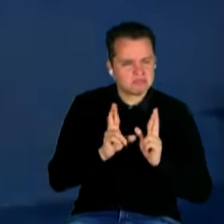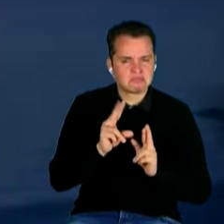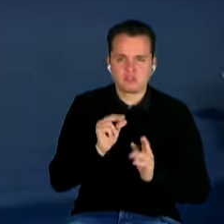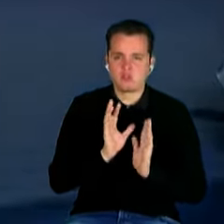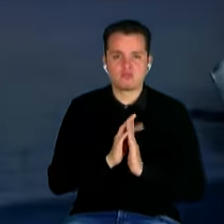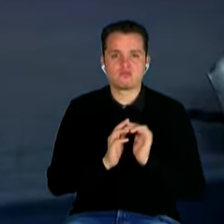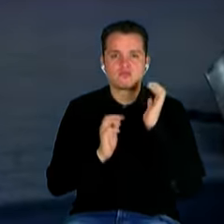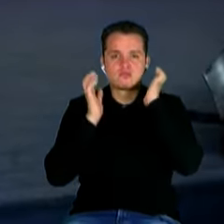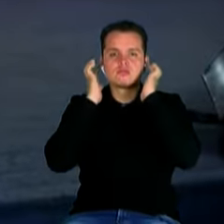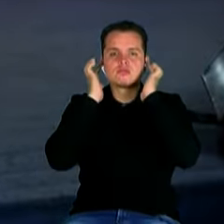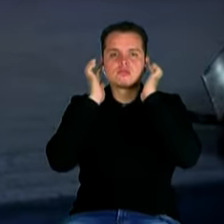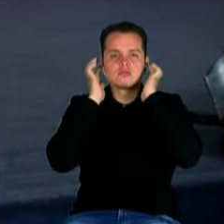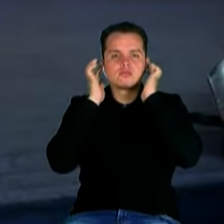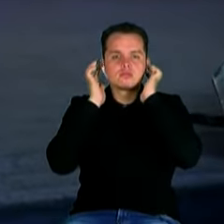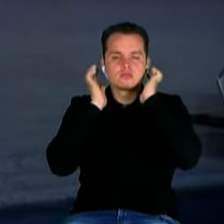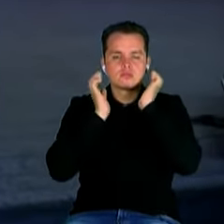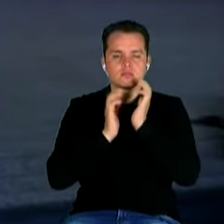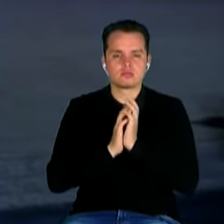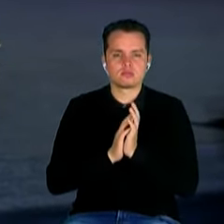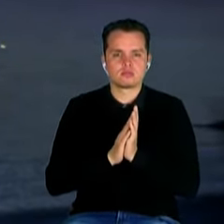Es suficiente.